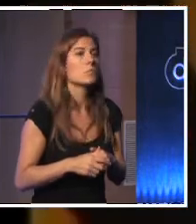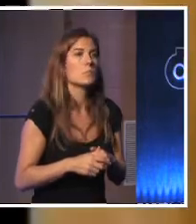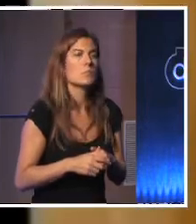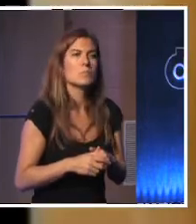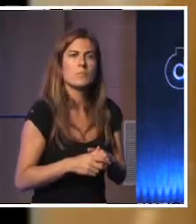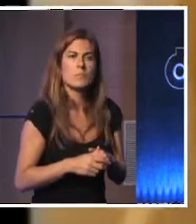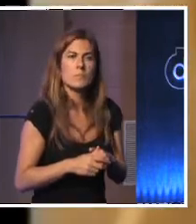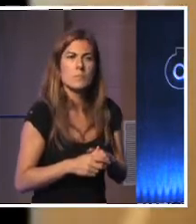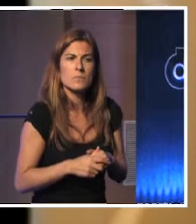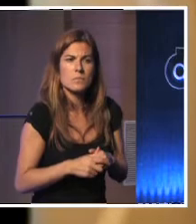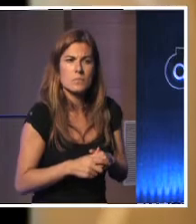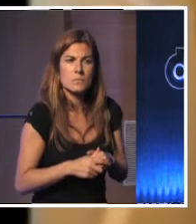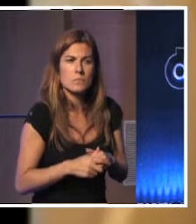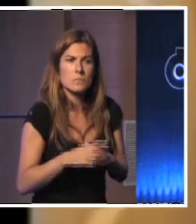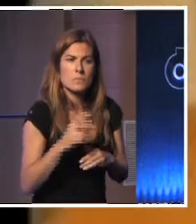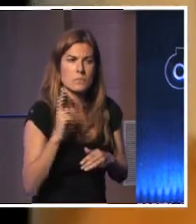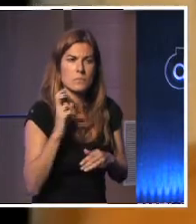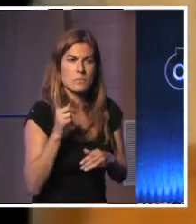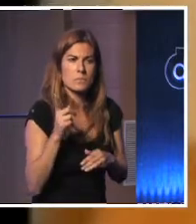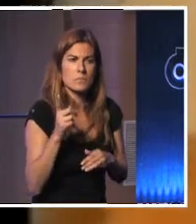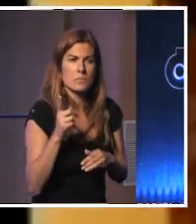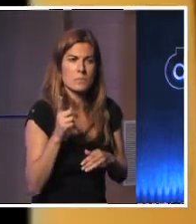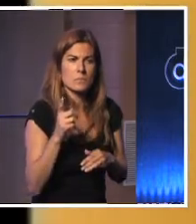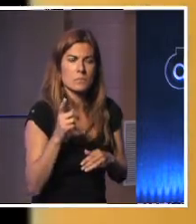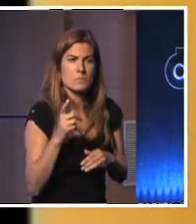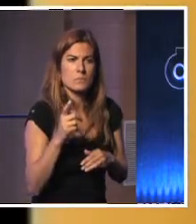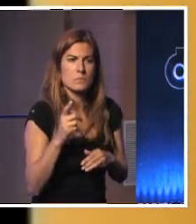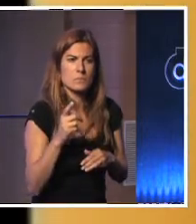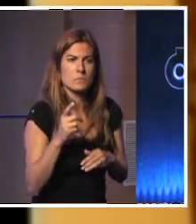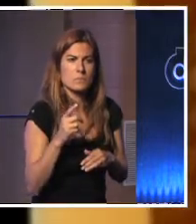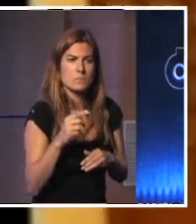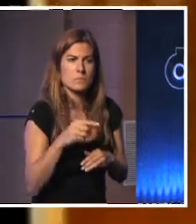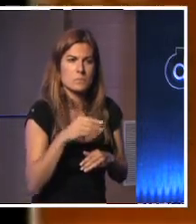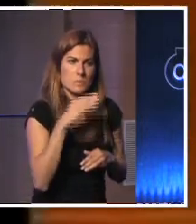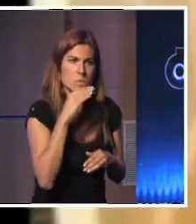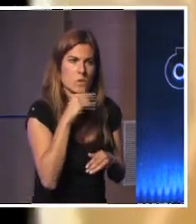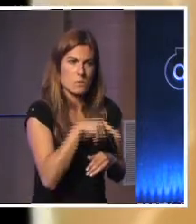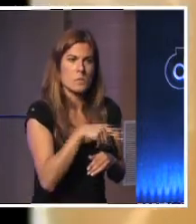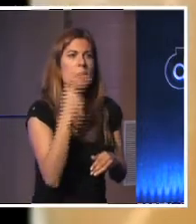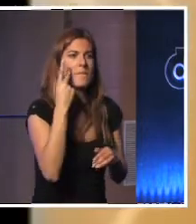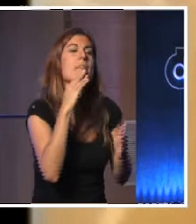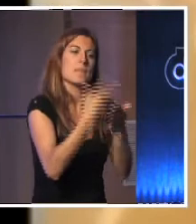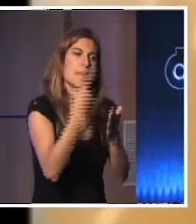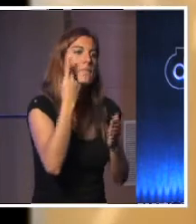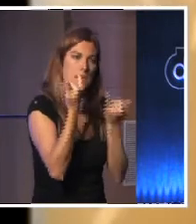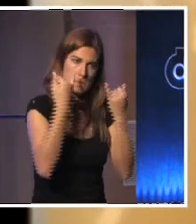Al no tener pelo, evita que Marika manifieste alergia a los perros. Además, el perro le permite vivir